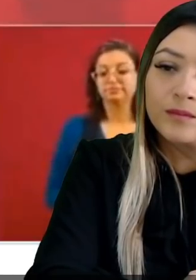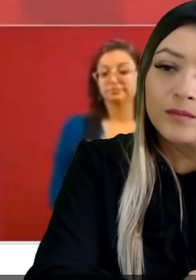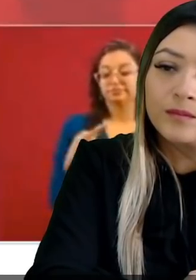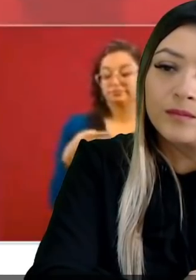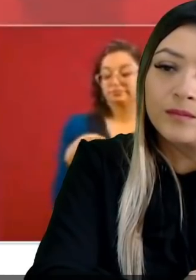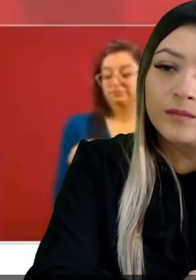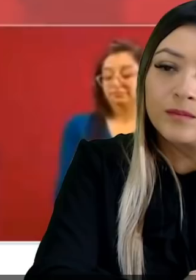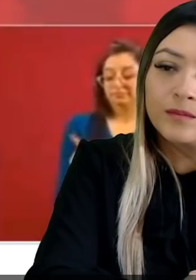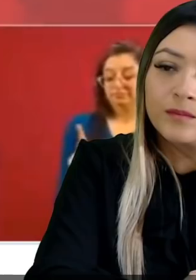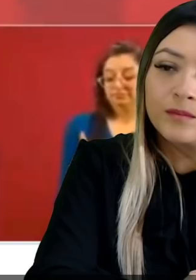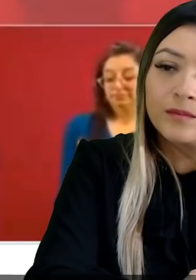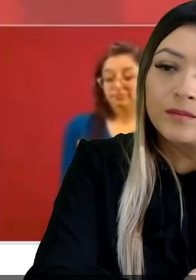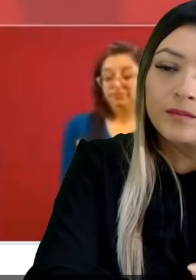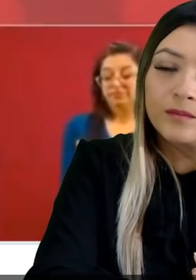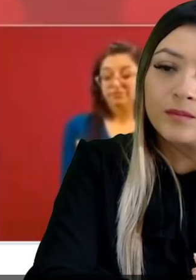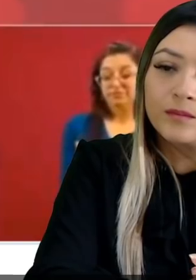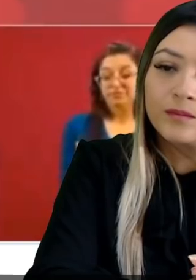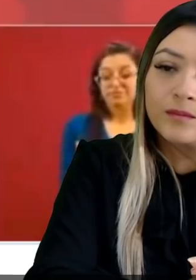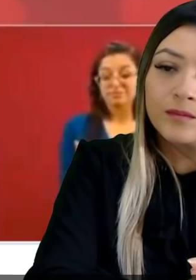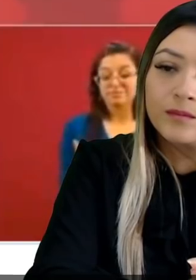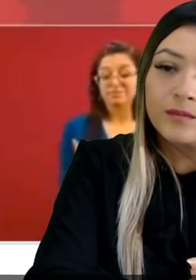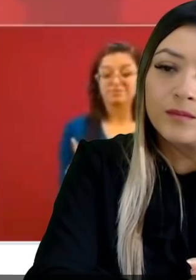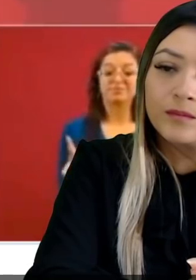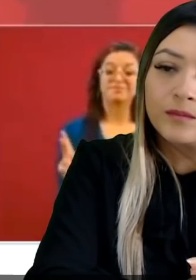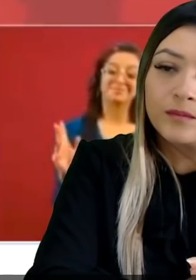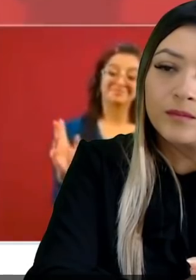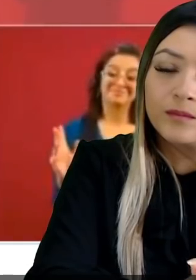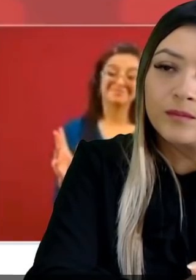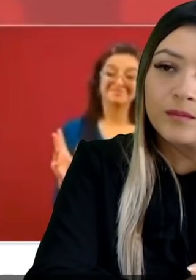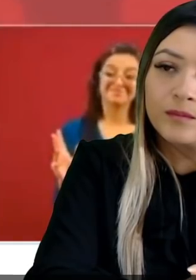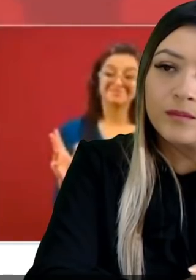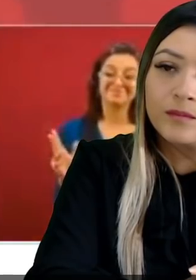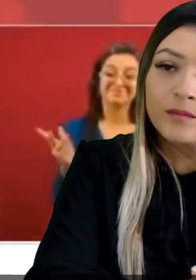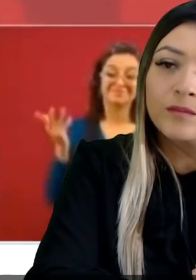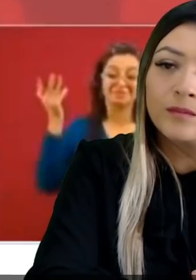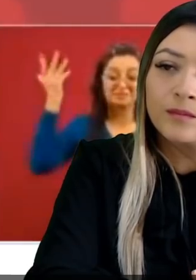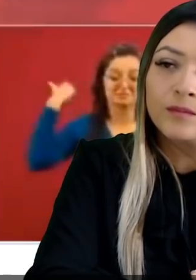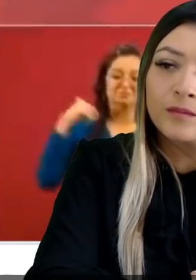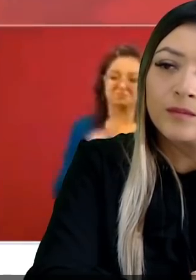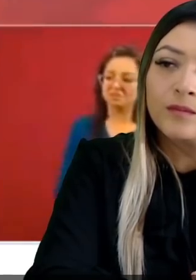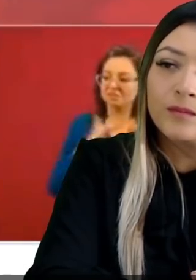o había ese tipo de revistas.